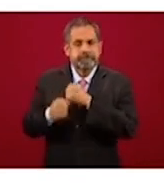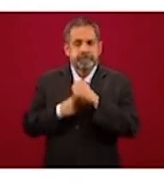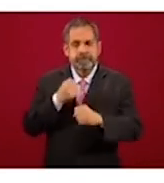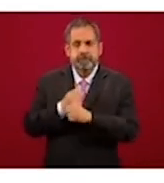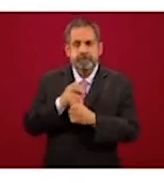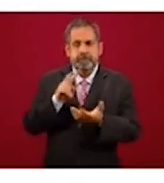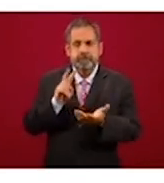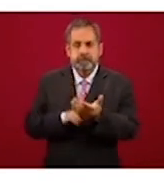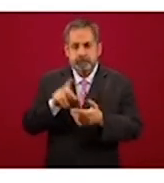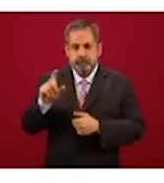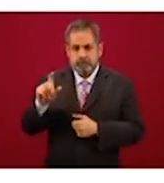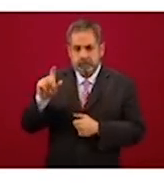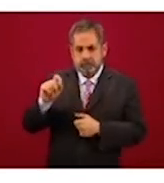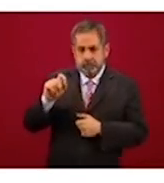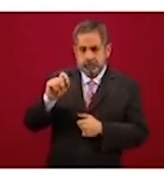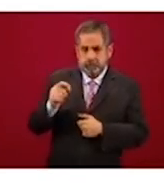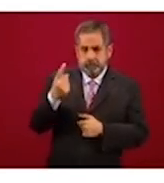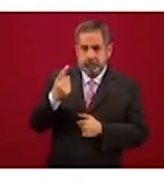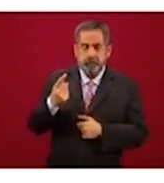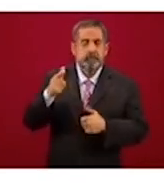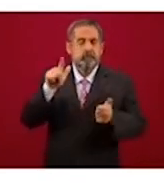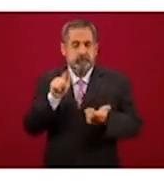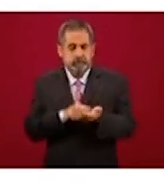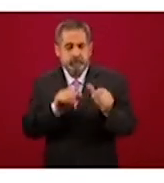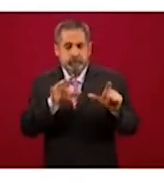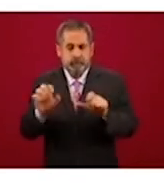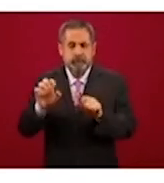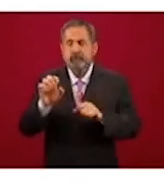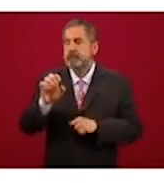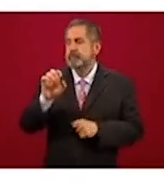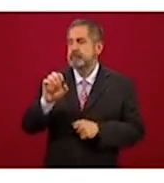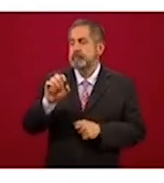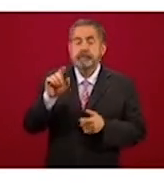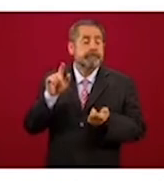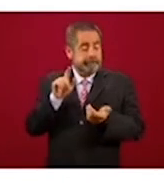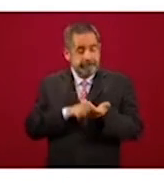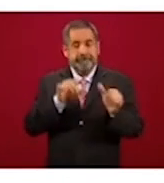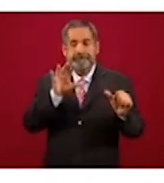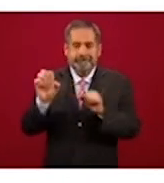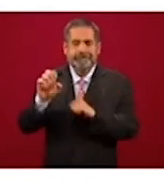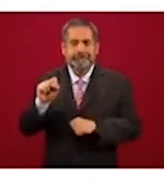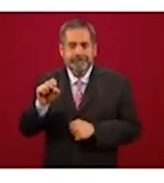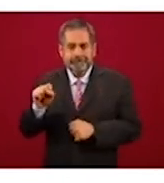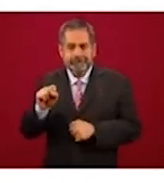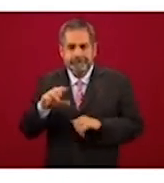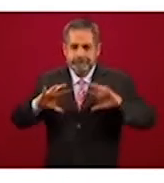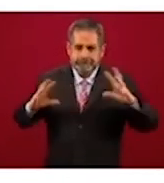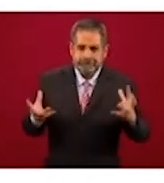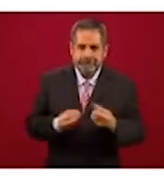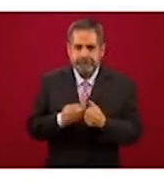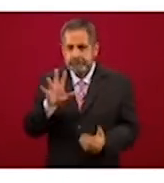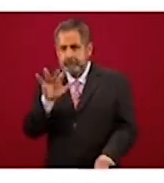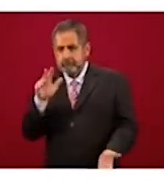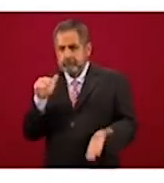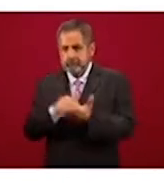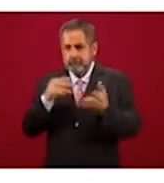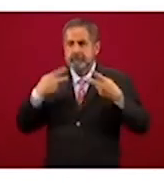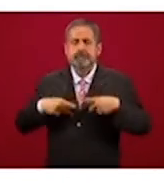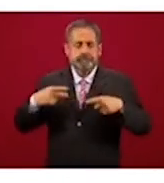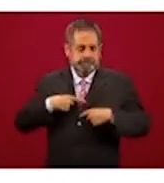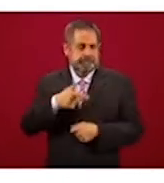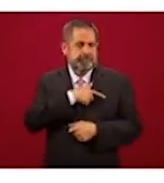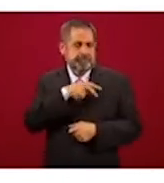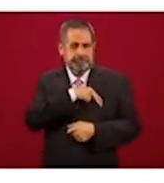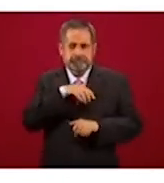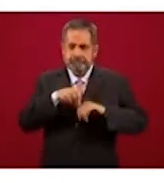siguiente 7 mil 660 para hacer los 50 mil elementos que tenemos como meta para reclutar en tres